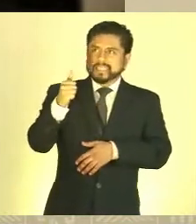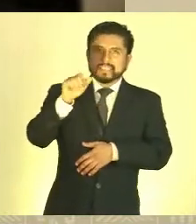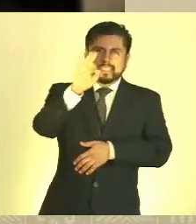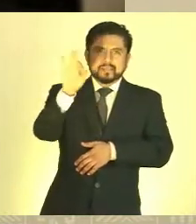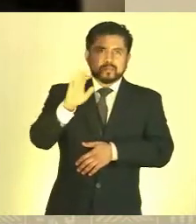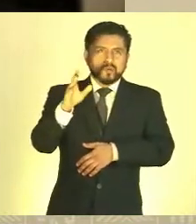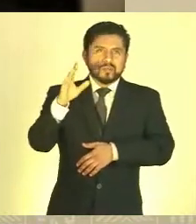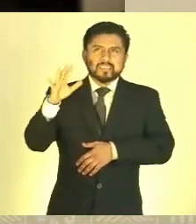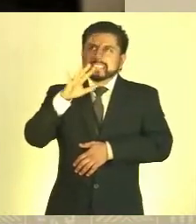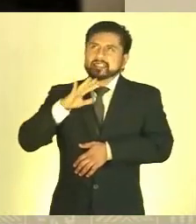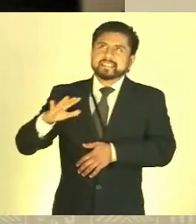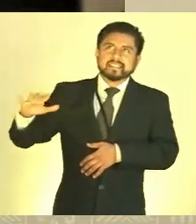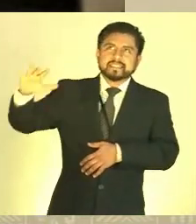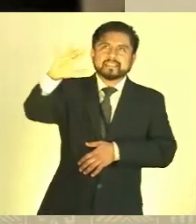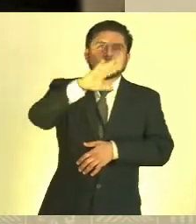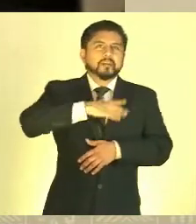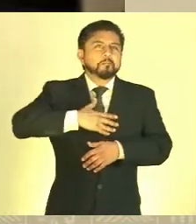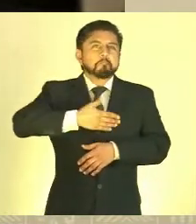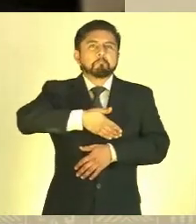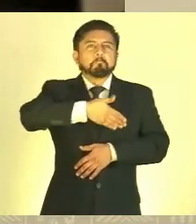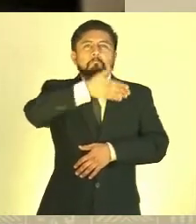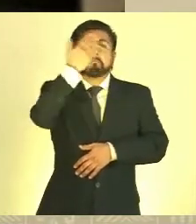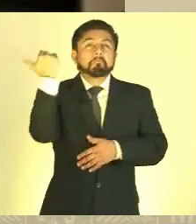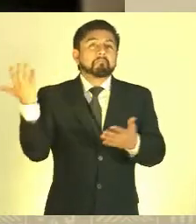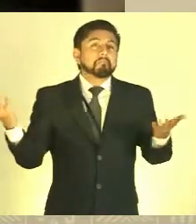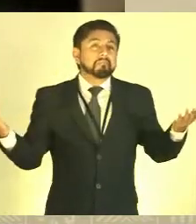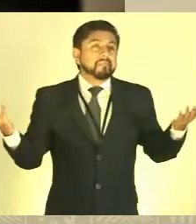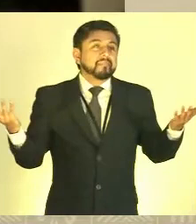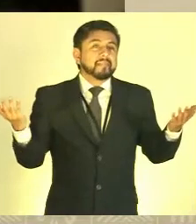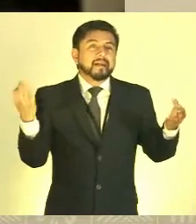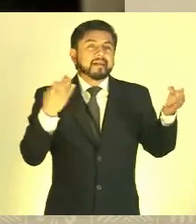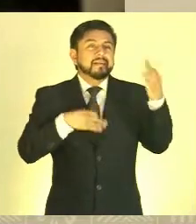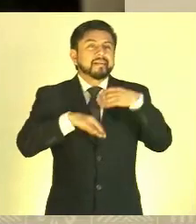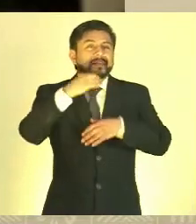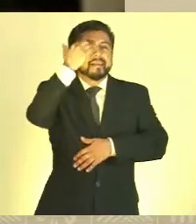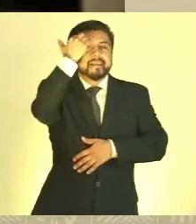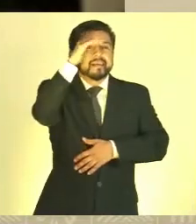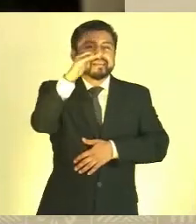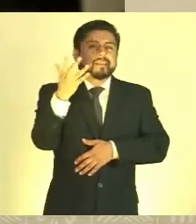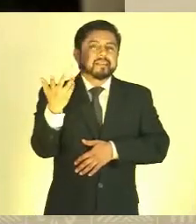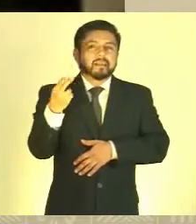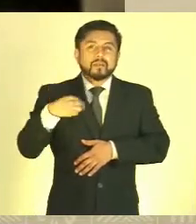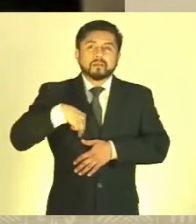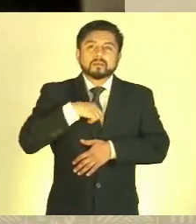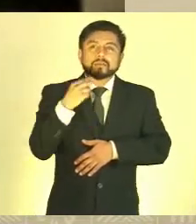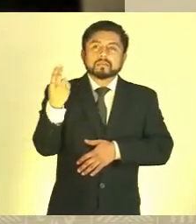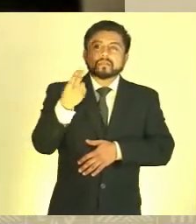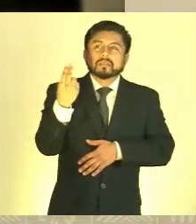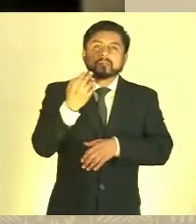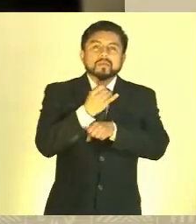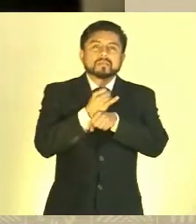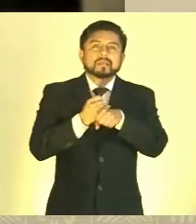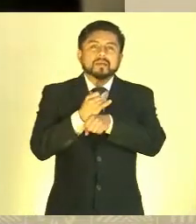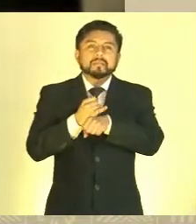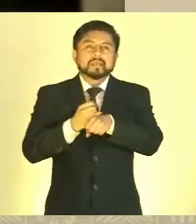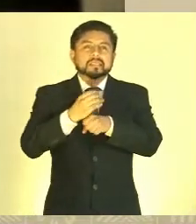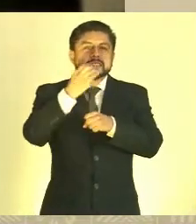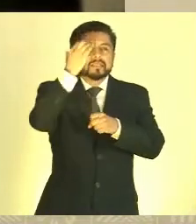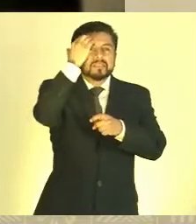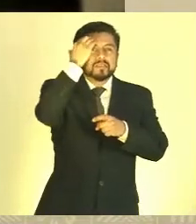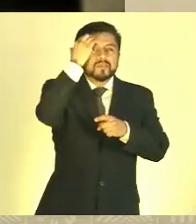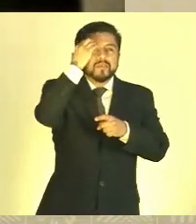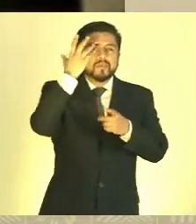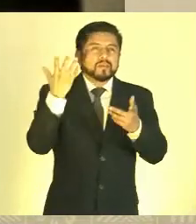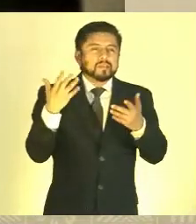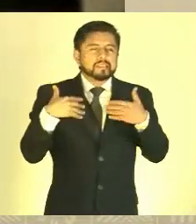96% del universo. Ni sabemos qué es. Y estamos tratando de entenderlo. Están ellos tratando de